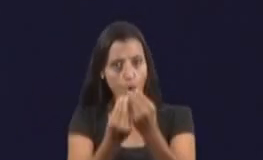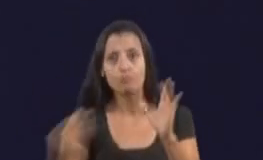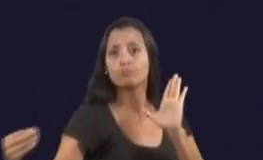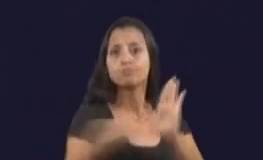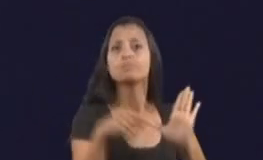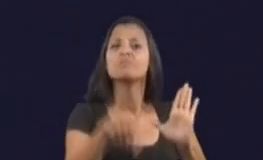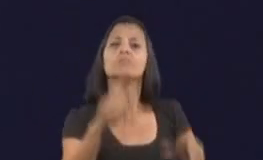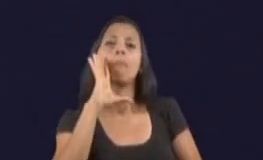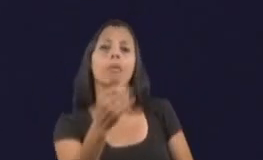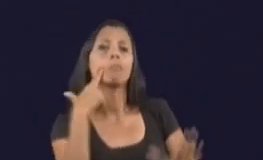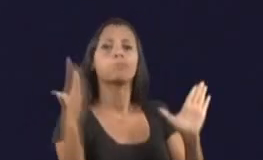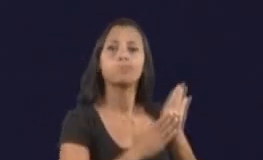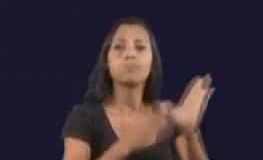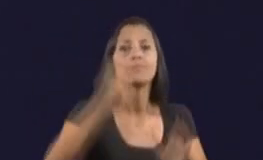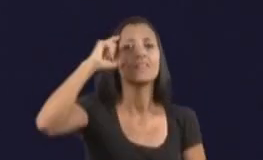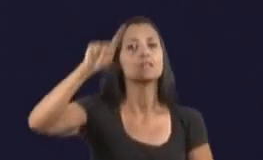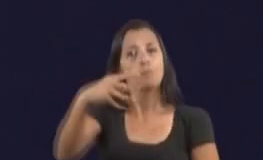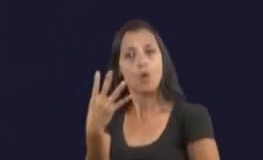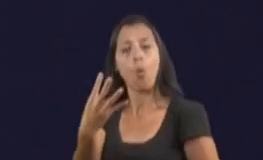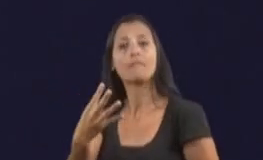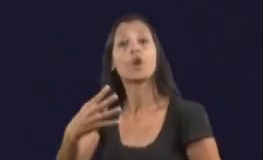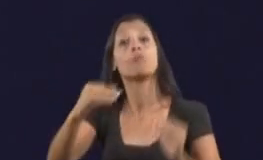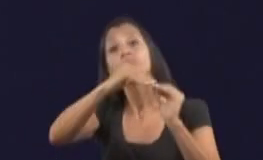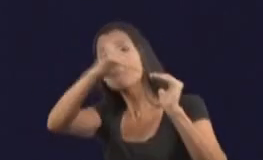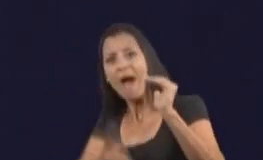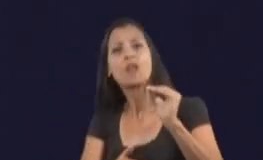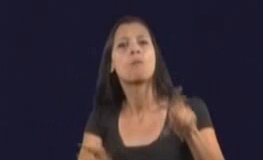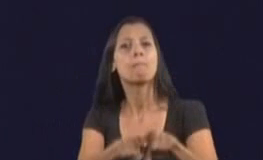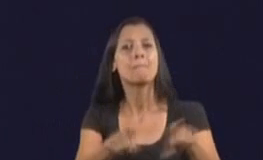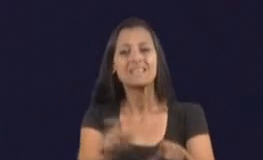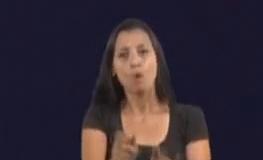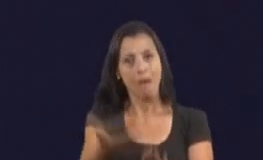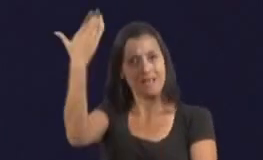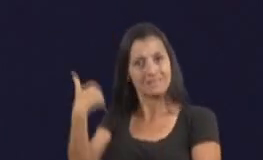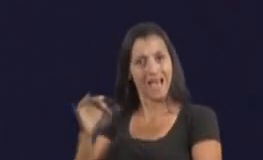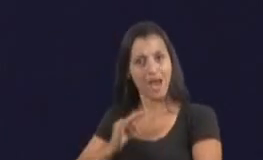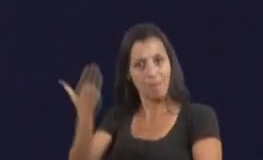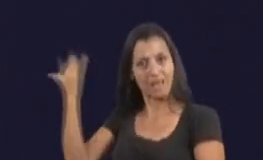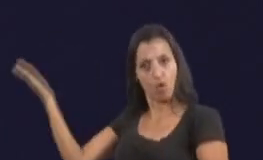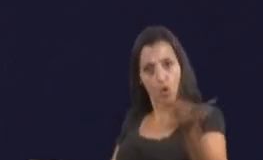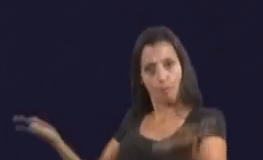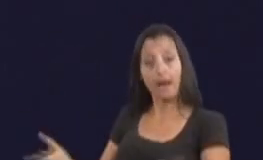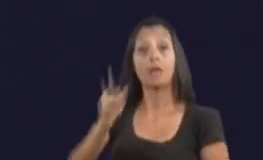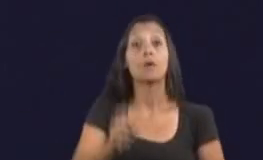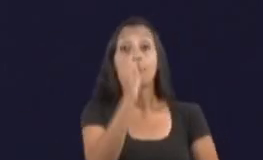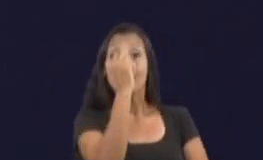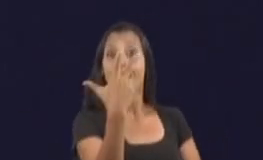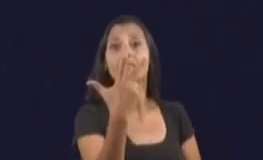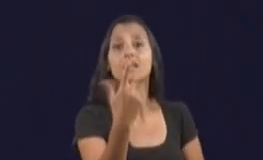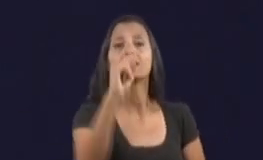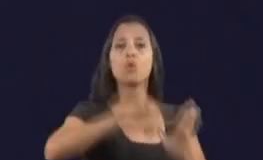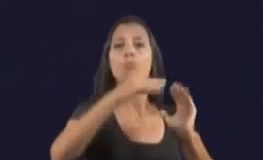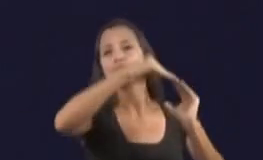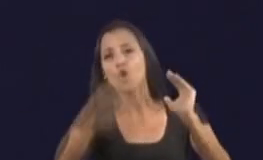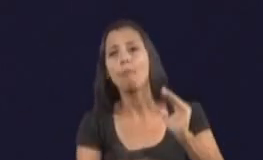Esto representa 10,4 puntos menos que el mismo mes del año pasado, 23,1 punto menos que